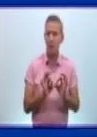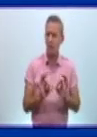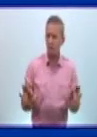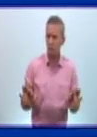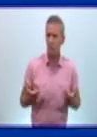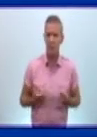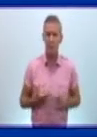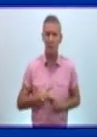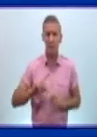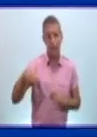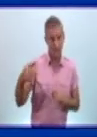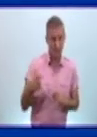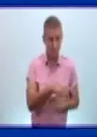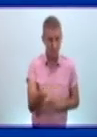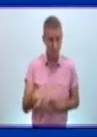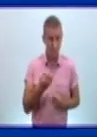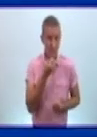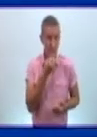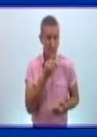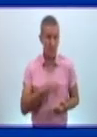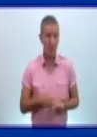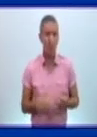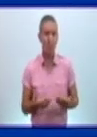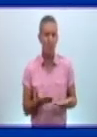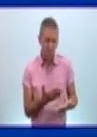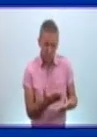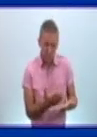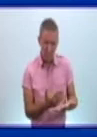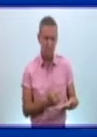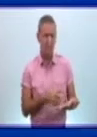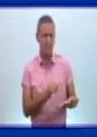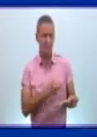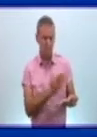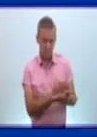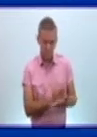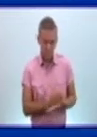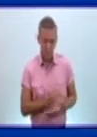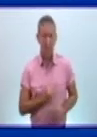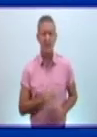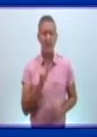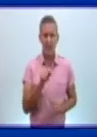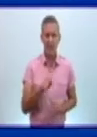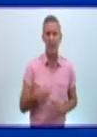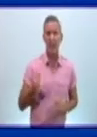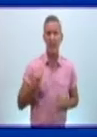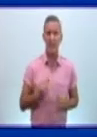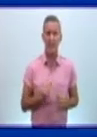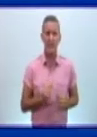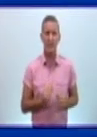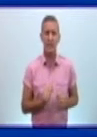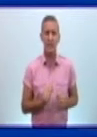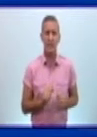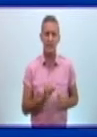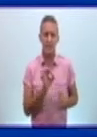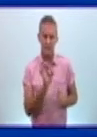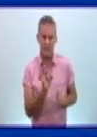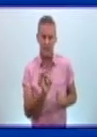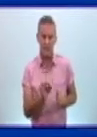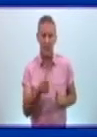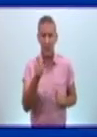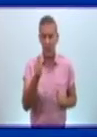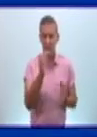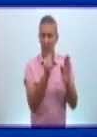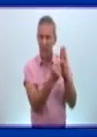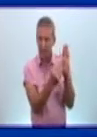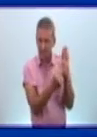Ustedes posteriormente pueden consultar este apéndice para que ustedes vean las propiedades específicas de las sustancias